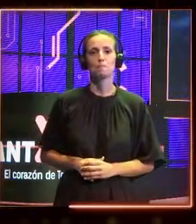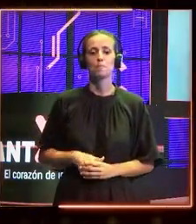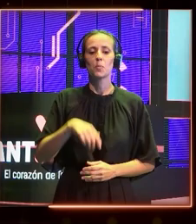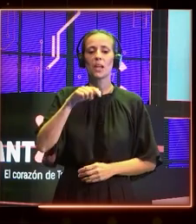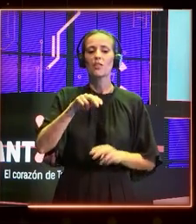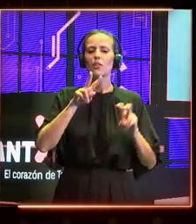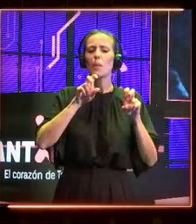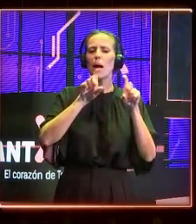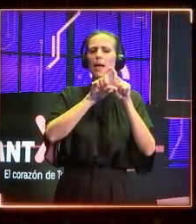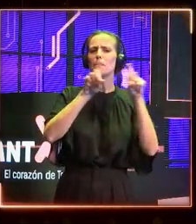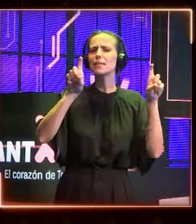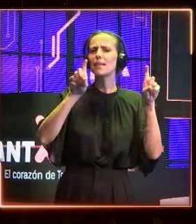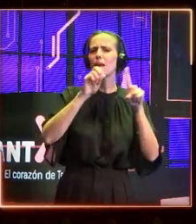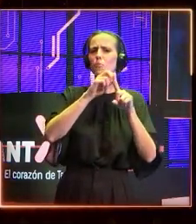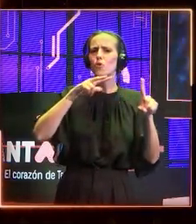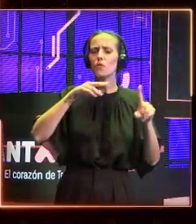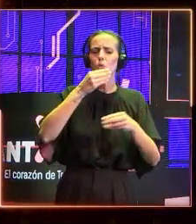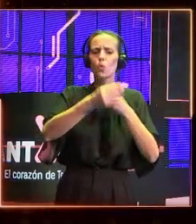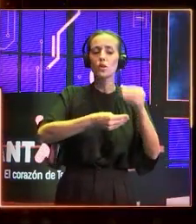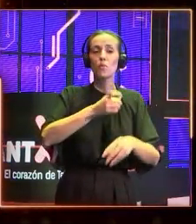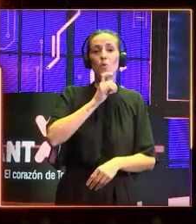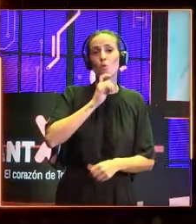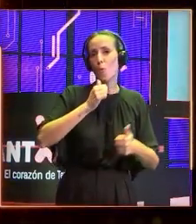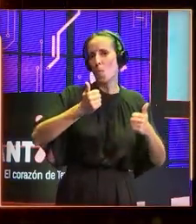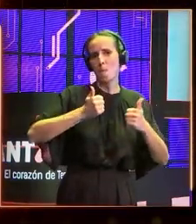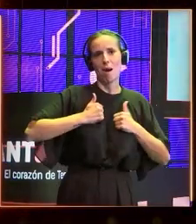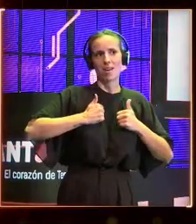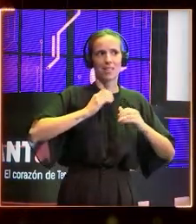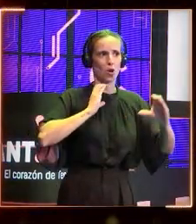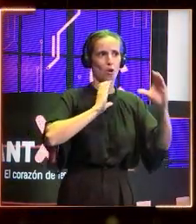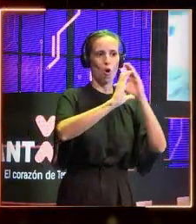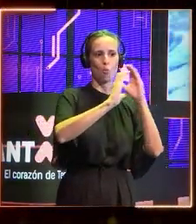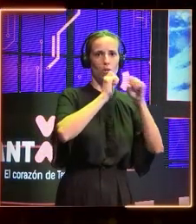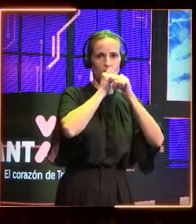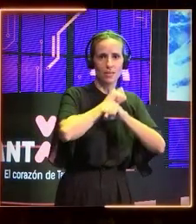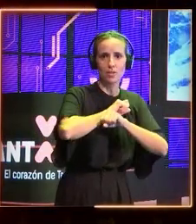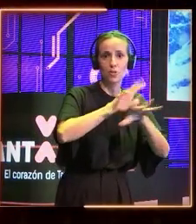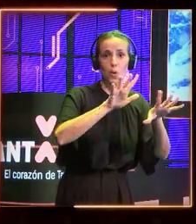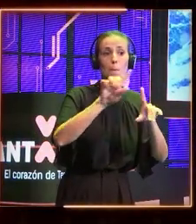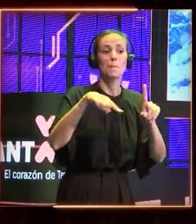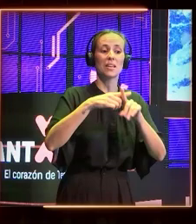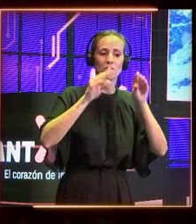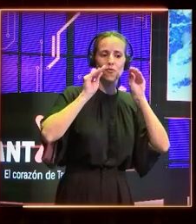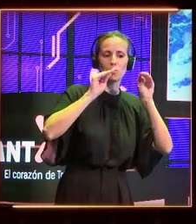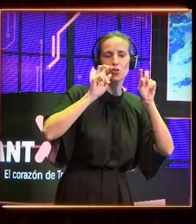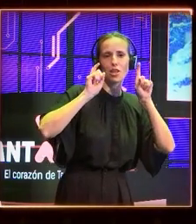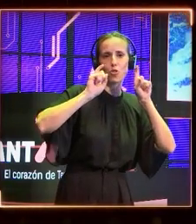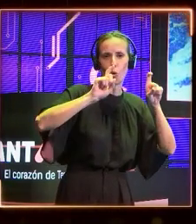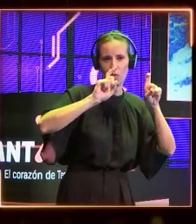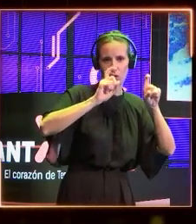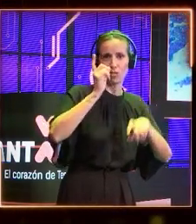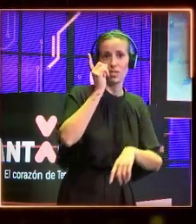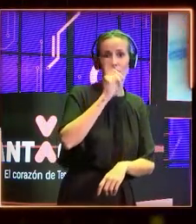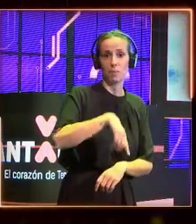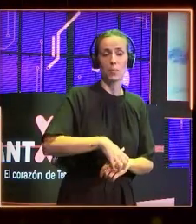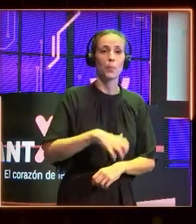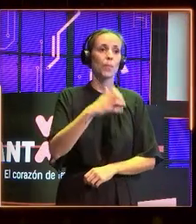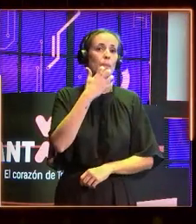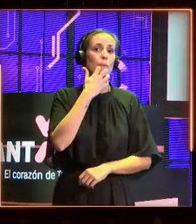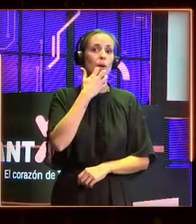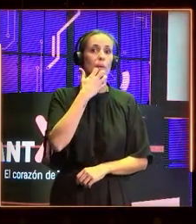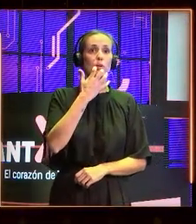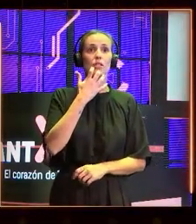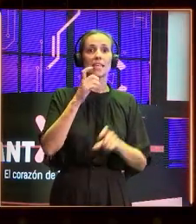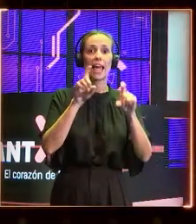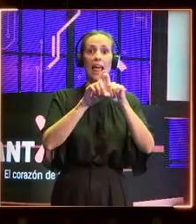nivel empresarial principalmente a nivel de marketing y de comunicación y de formación y educación en este caso por ejemplo para promover